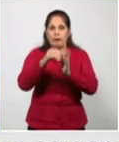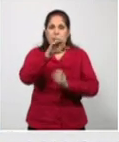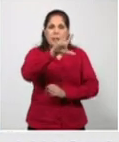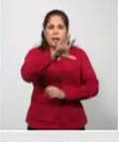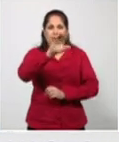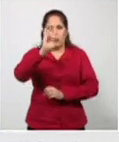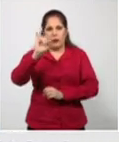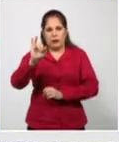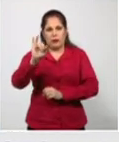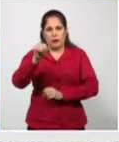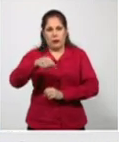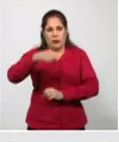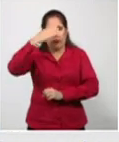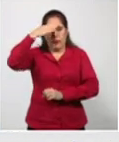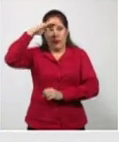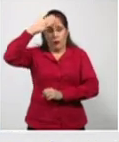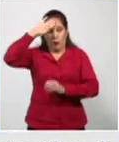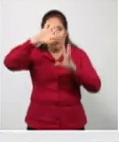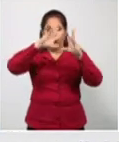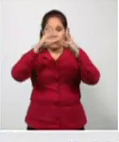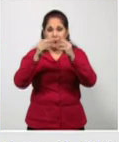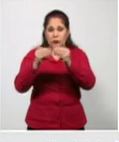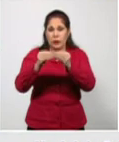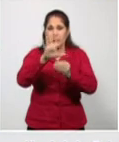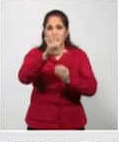16.057 cubanos. De este total,